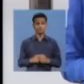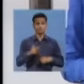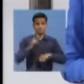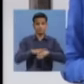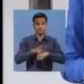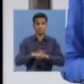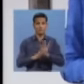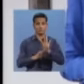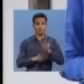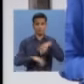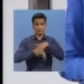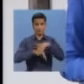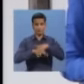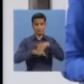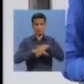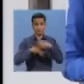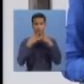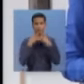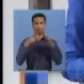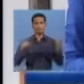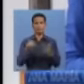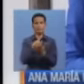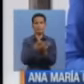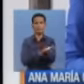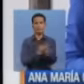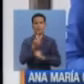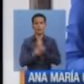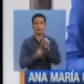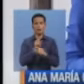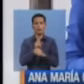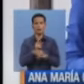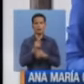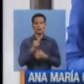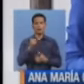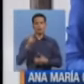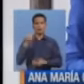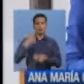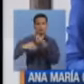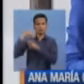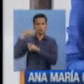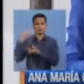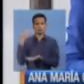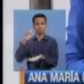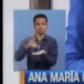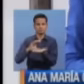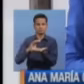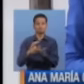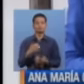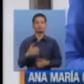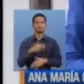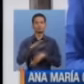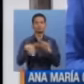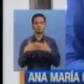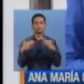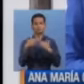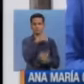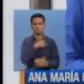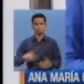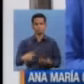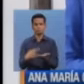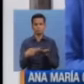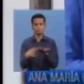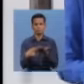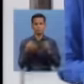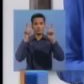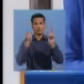16 horas está prevista la presentación del plan anual de inversiones en el salón de gabinete del Palacio de Carondelet. Son temas económicos